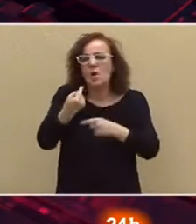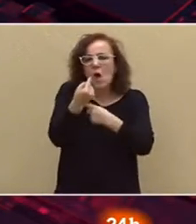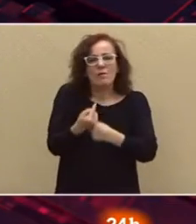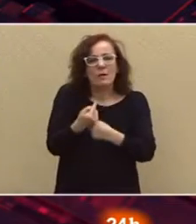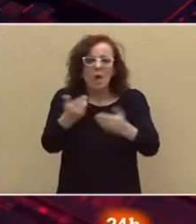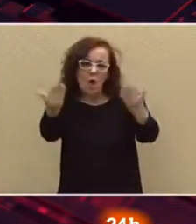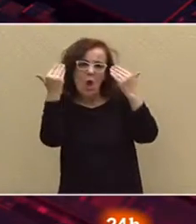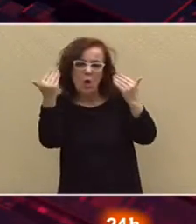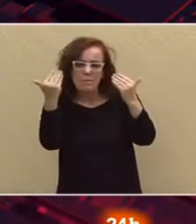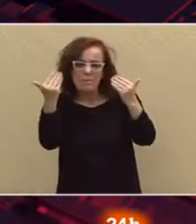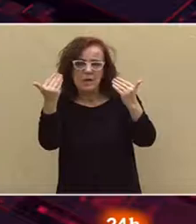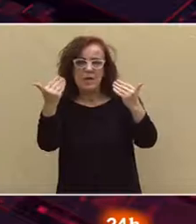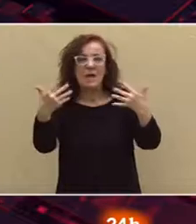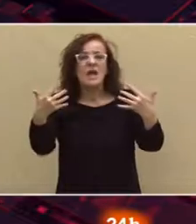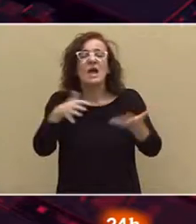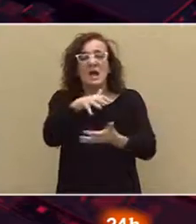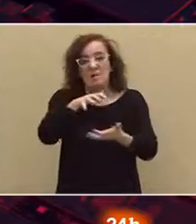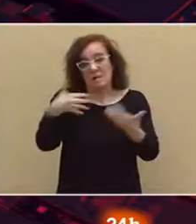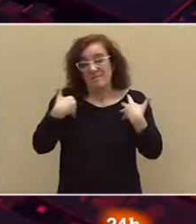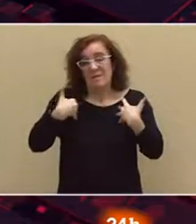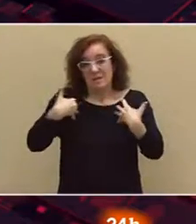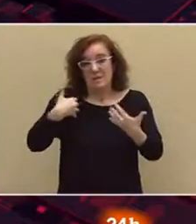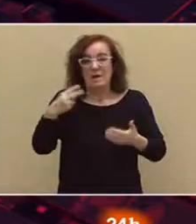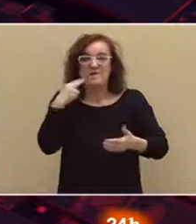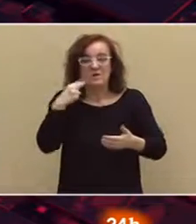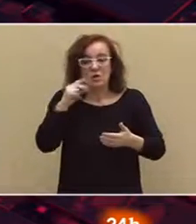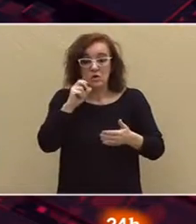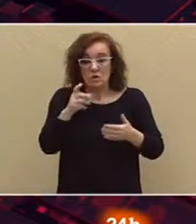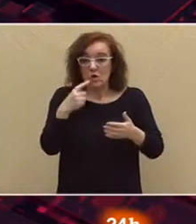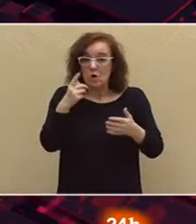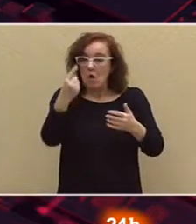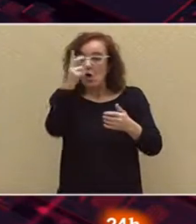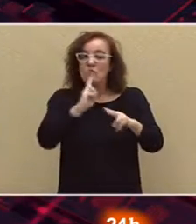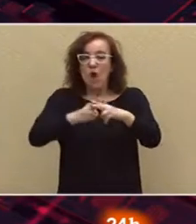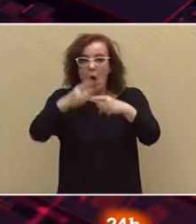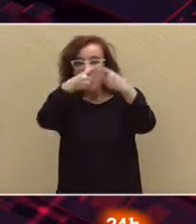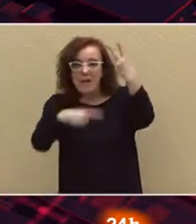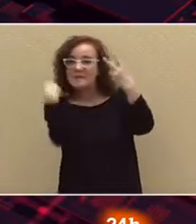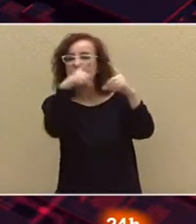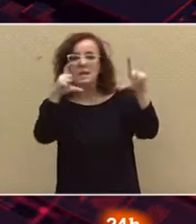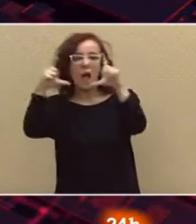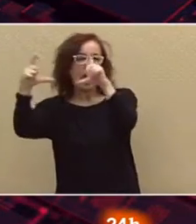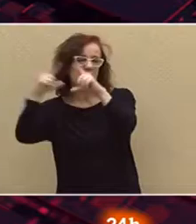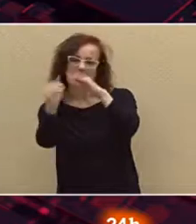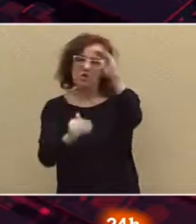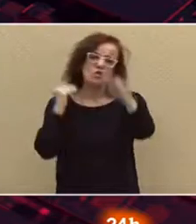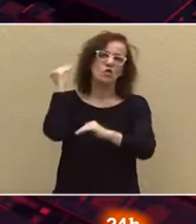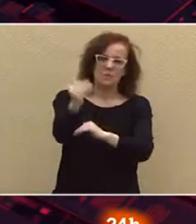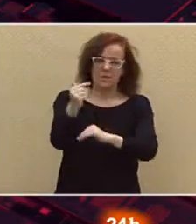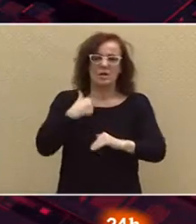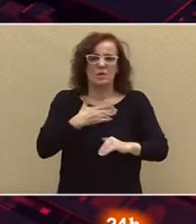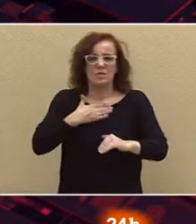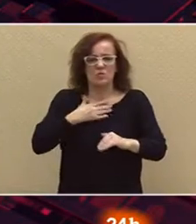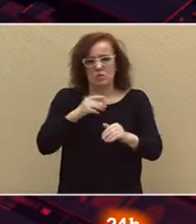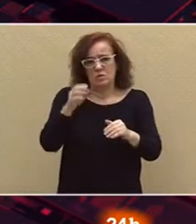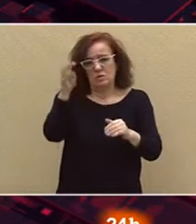a las víctimas del terrorismo, pues sus nombres y sus rostros son el mayor símbolo de la superioridad de nuestros principios frente